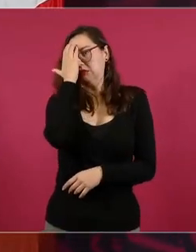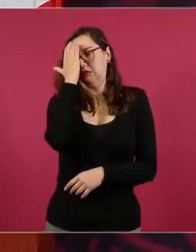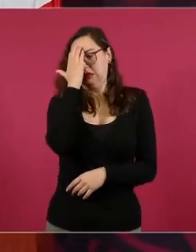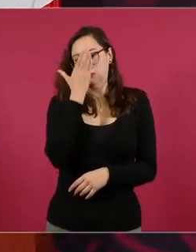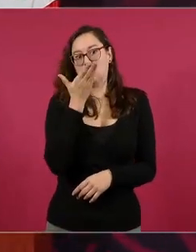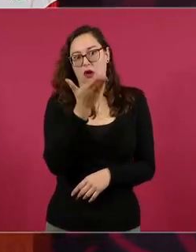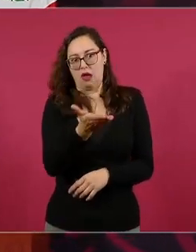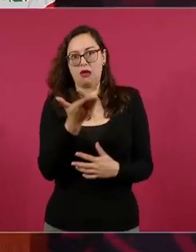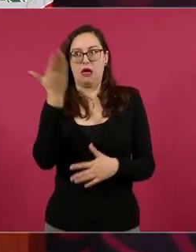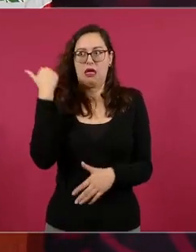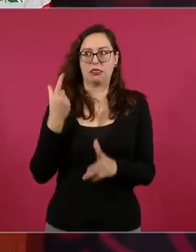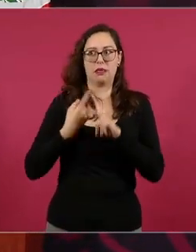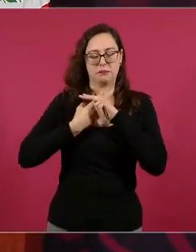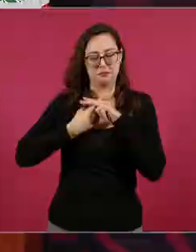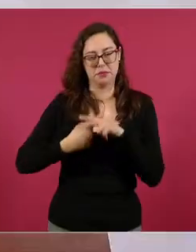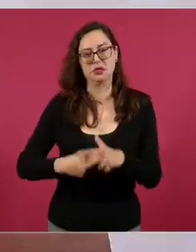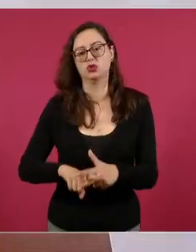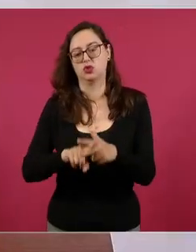Estuvieron